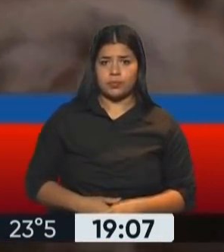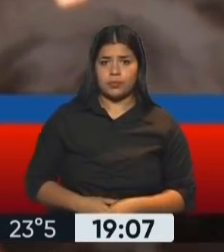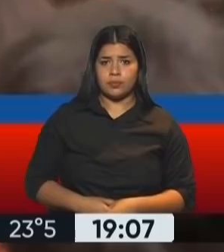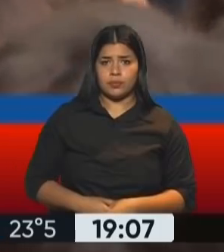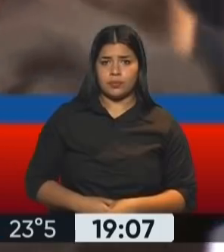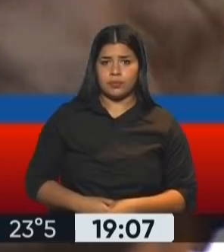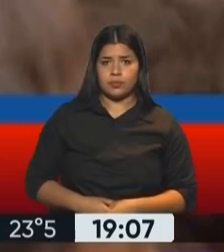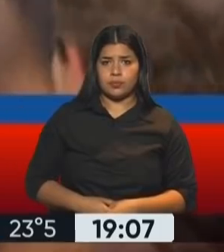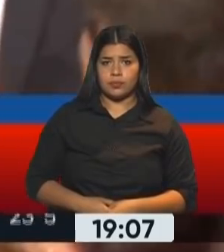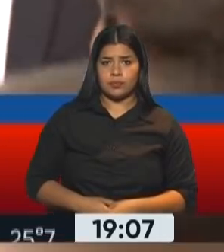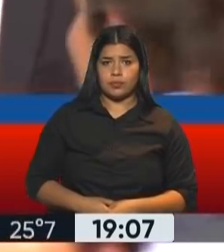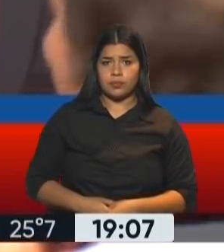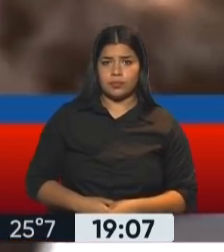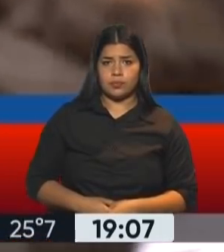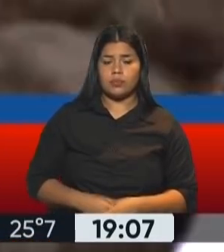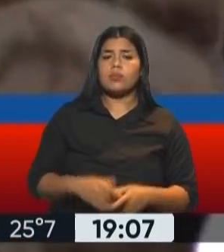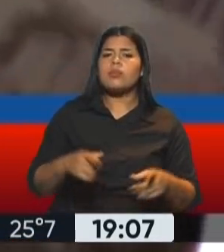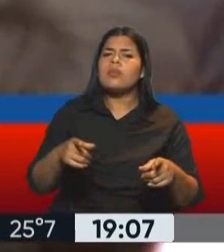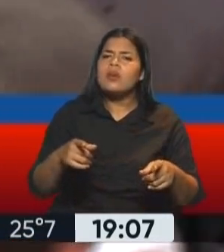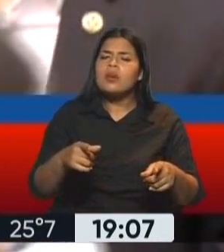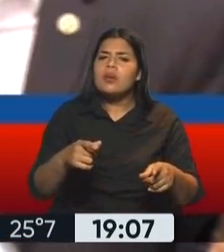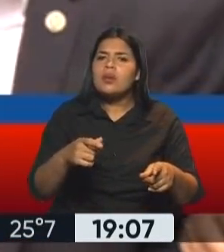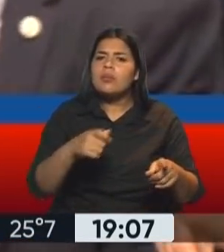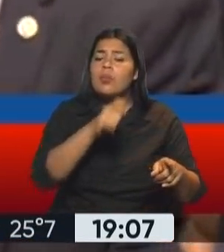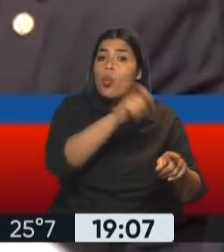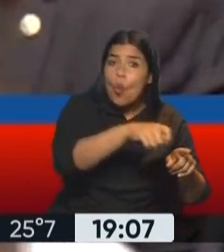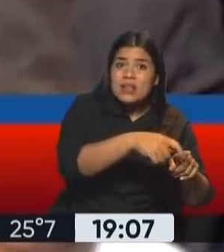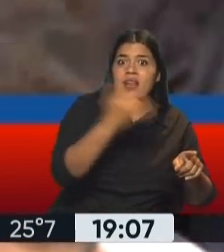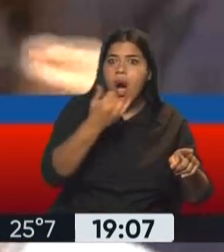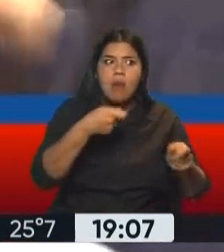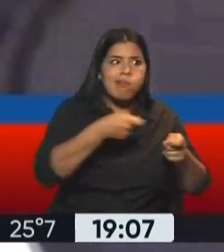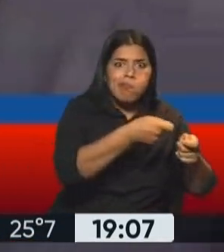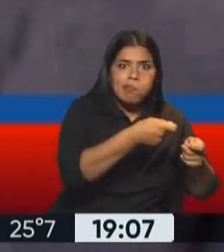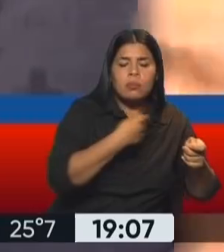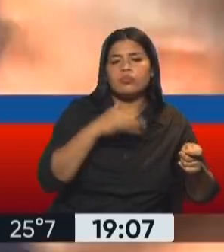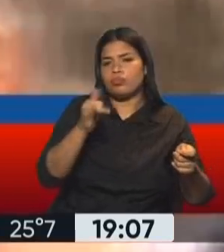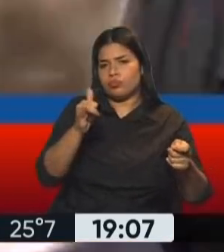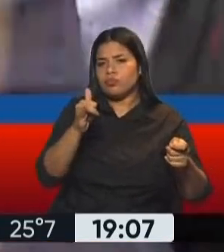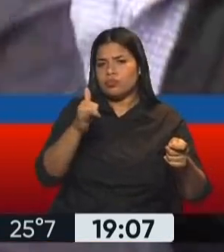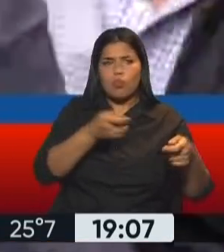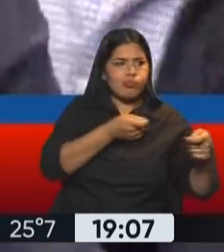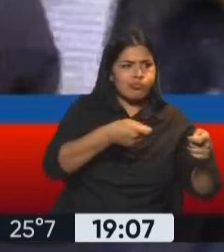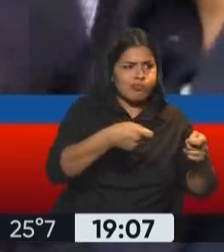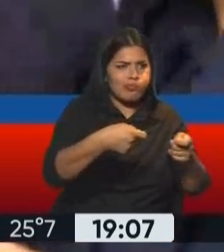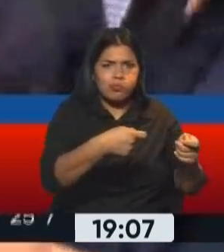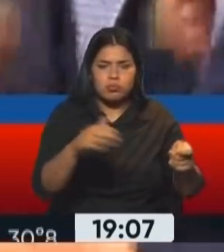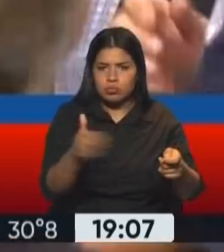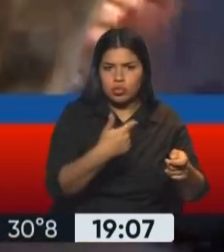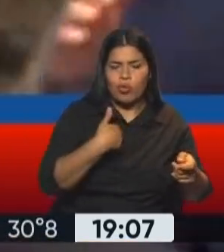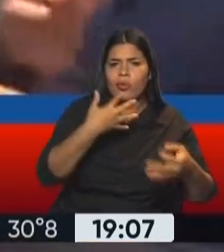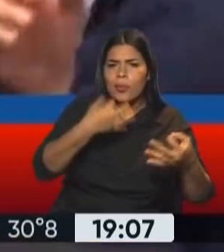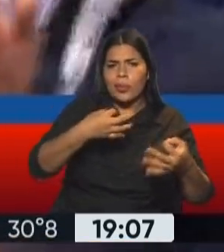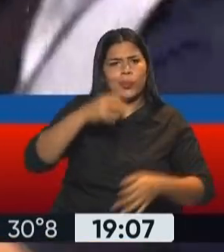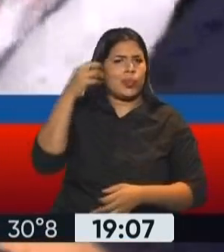desestabilizar? Que lo intentan desestabilizar sin duda, lo están presionando por todos los ángulos posibles, lo que es una